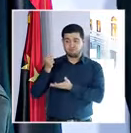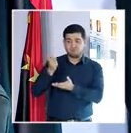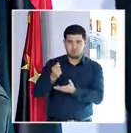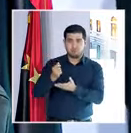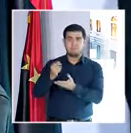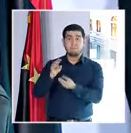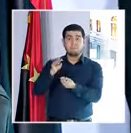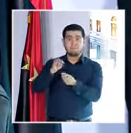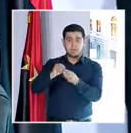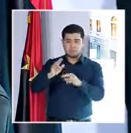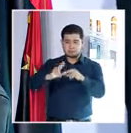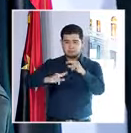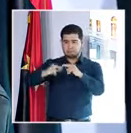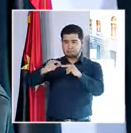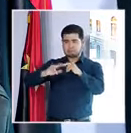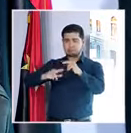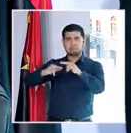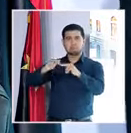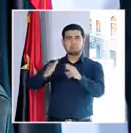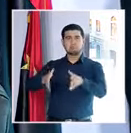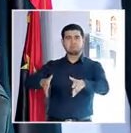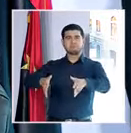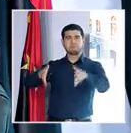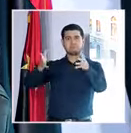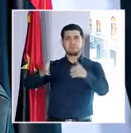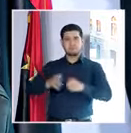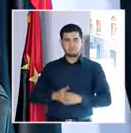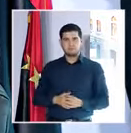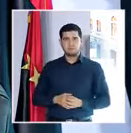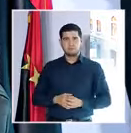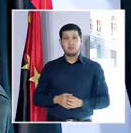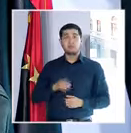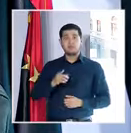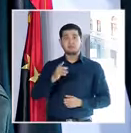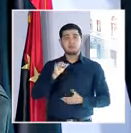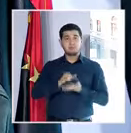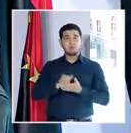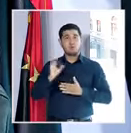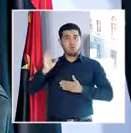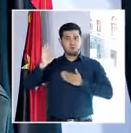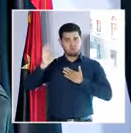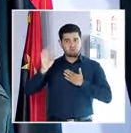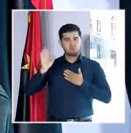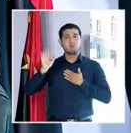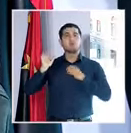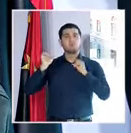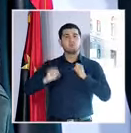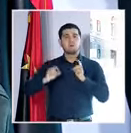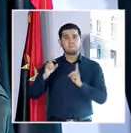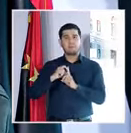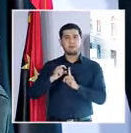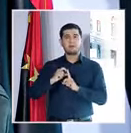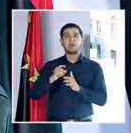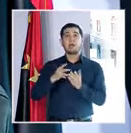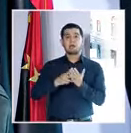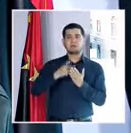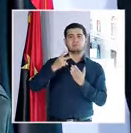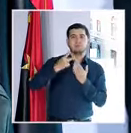millones. Compromiso que adquirió el doctor William Villamizar y que nosotros vamos a honrar esa palabra. Además, porque es un